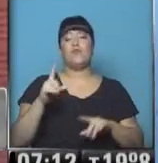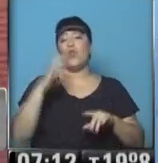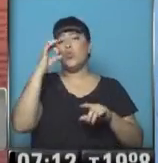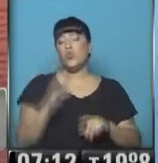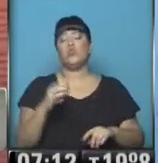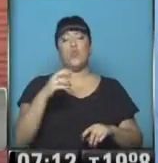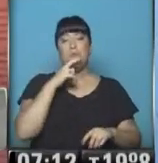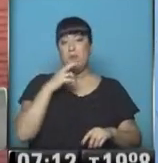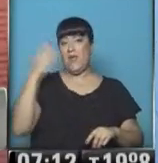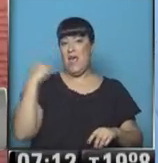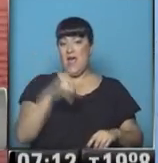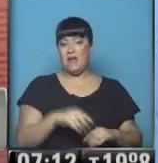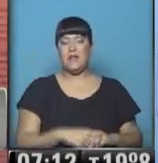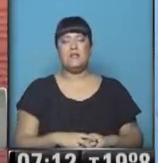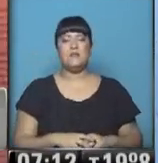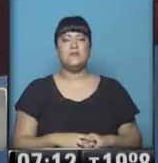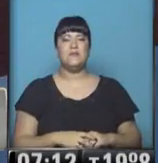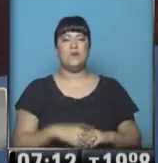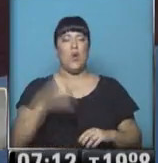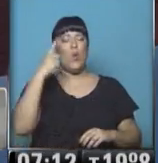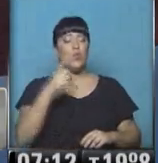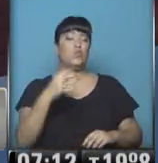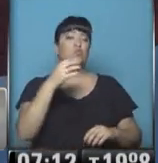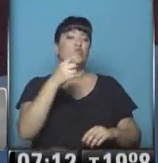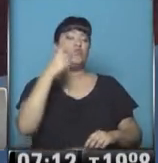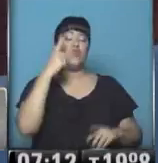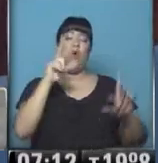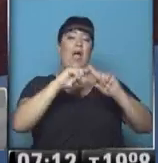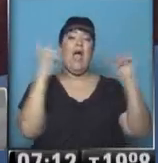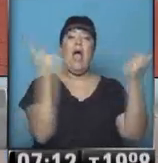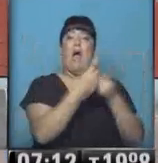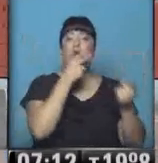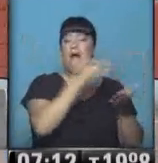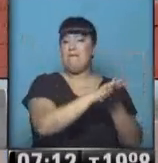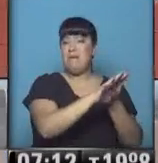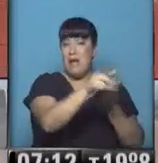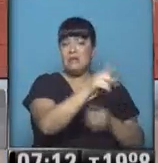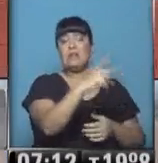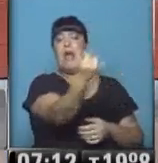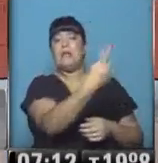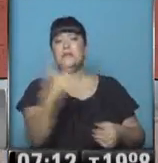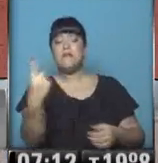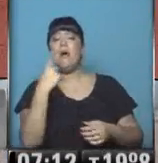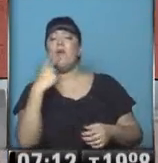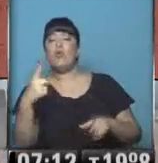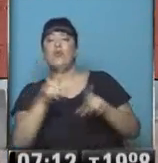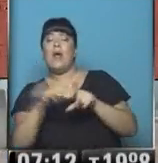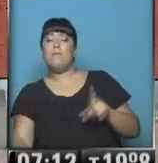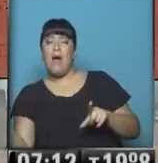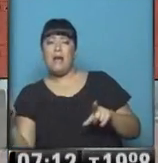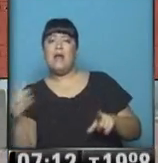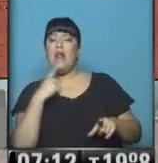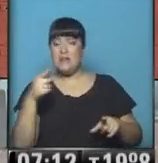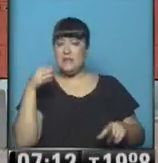fue el viernes, y ve salir a este joven de una aula que estaba vacía, le pregunta por la hermana, le dice que estaba